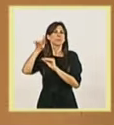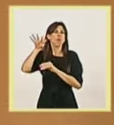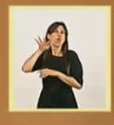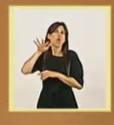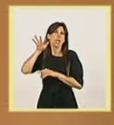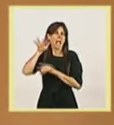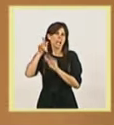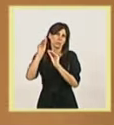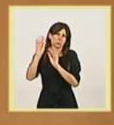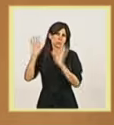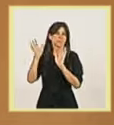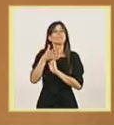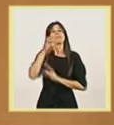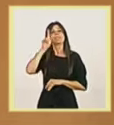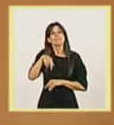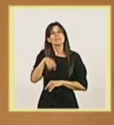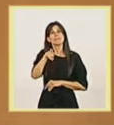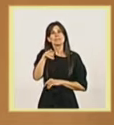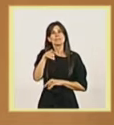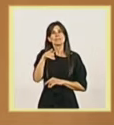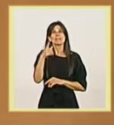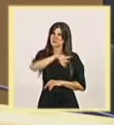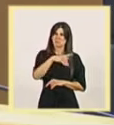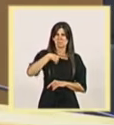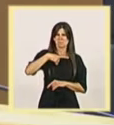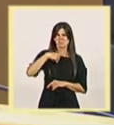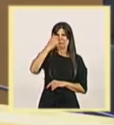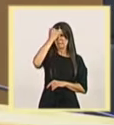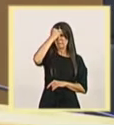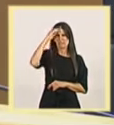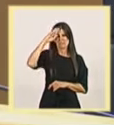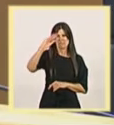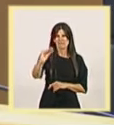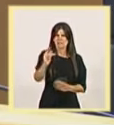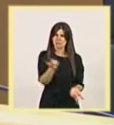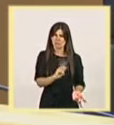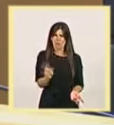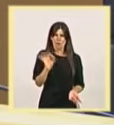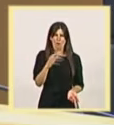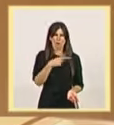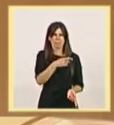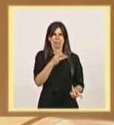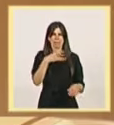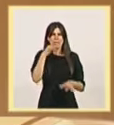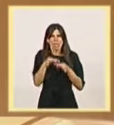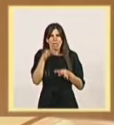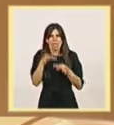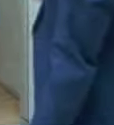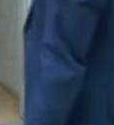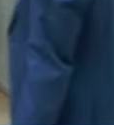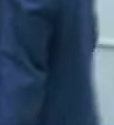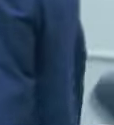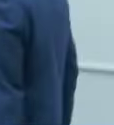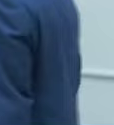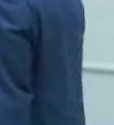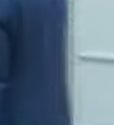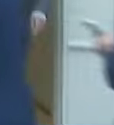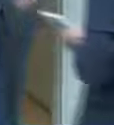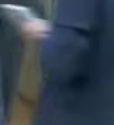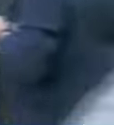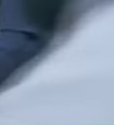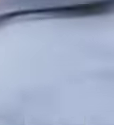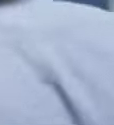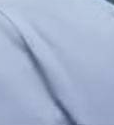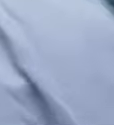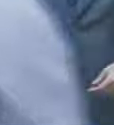problema. Y esto no puede seguir así. Y hay que abrir los ojos de una vez. Cuando hoy decía Sánchez que vamos a tener más recursos que nunca.